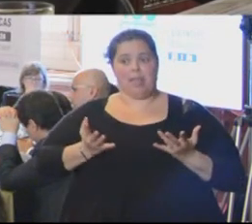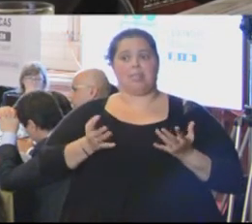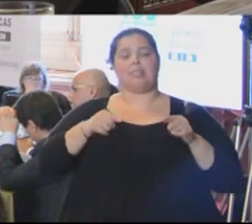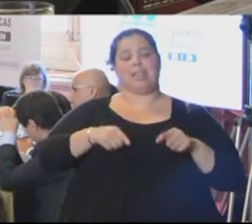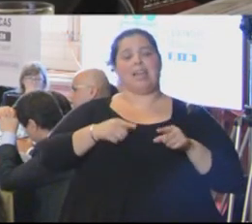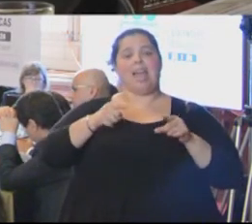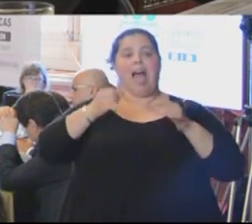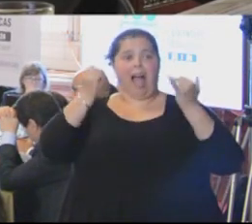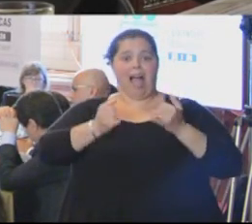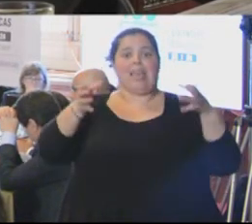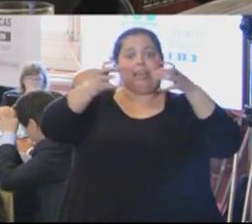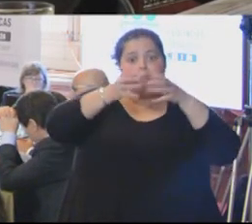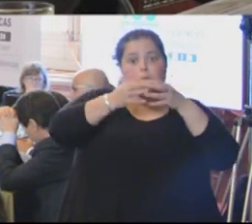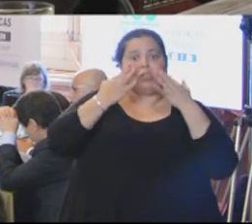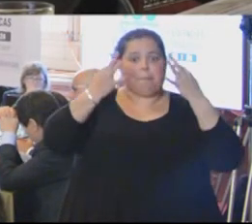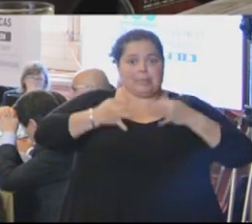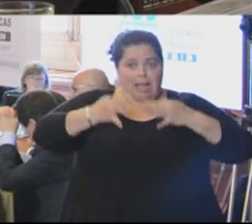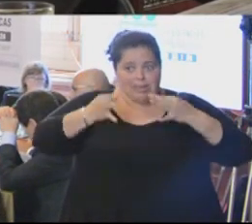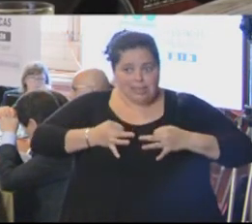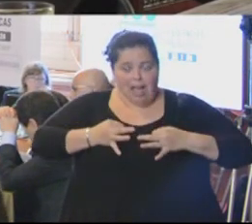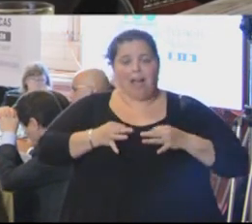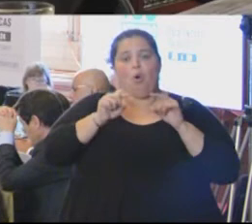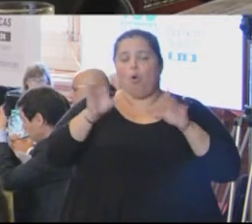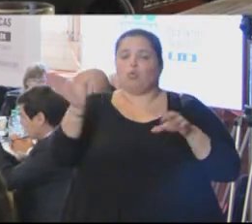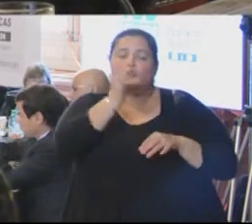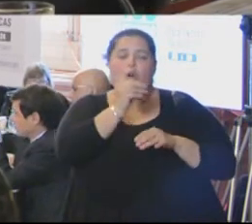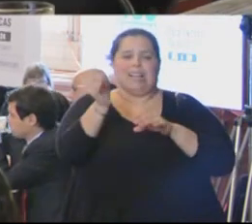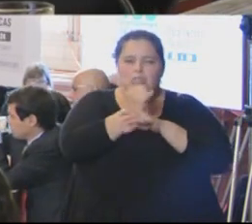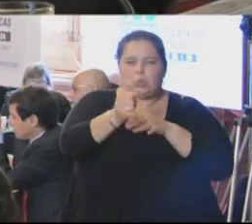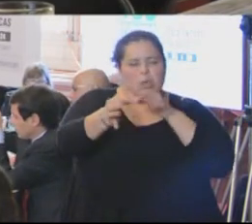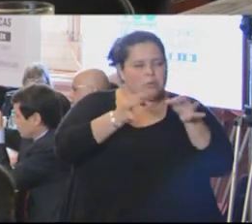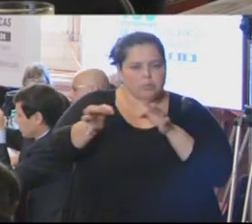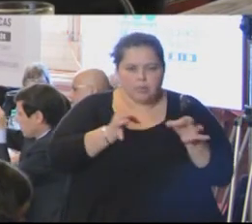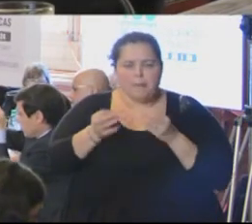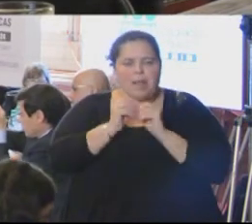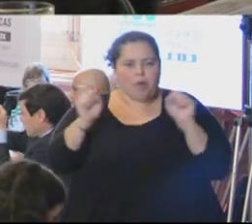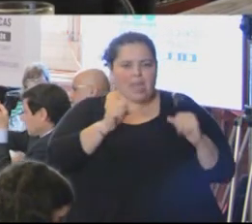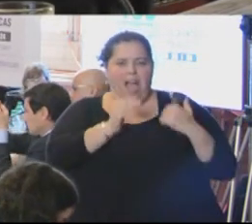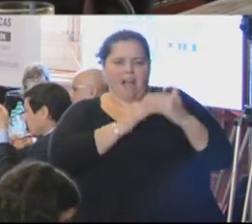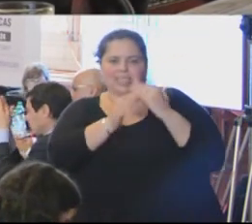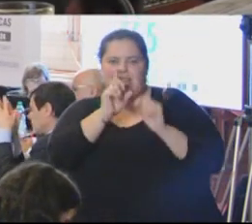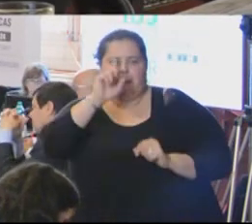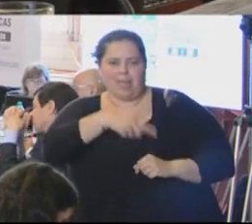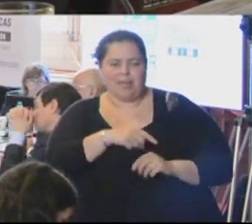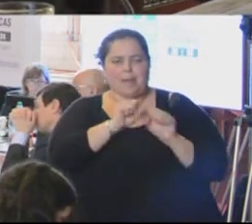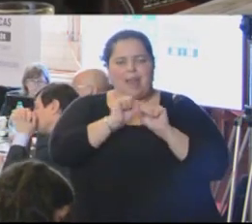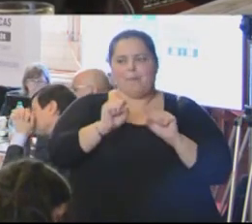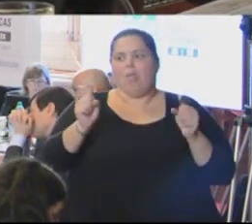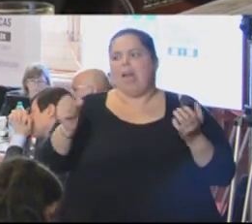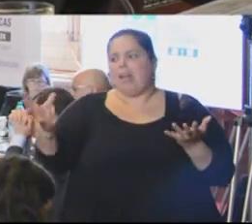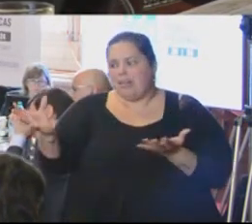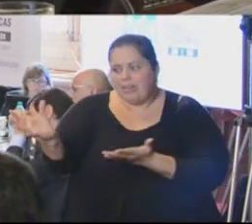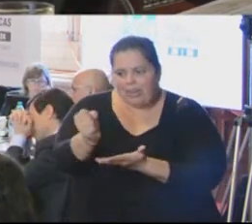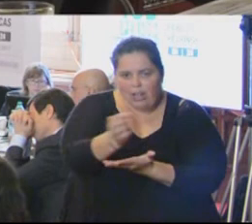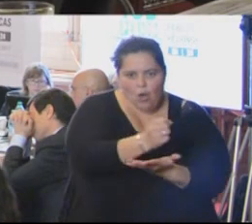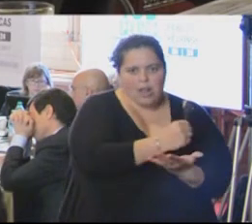equipos especializados con todas las instrucciones para avanzar rápidamente en el levantamiento de los elementos materiales probatorios